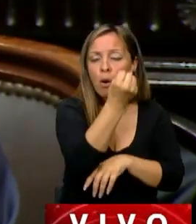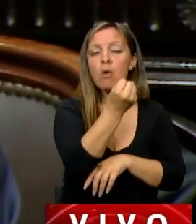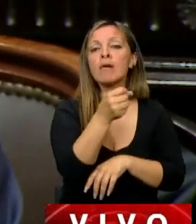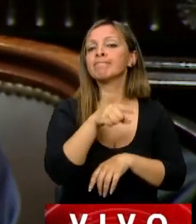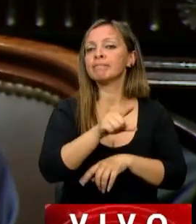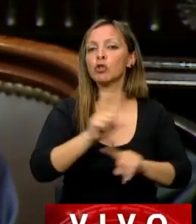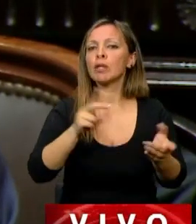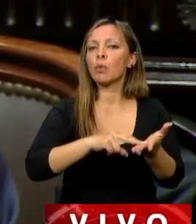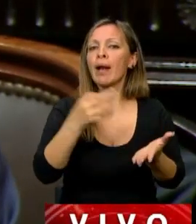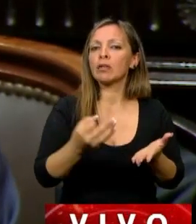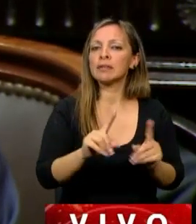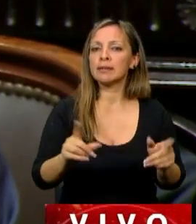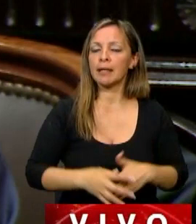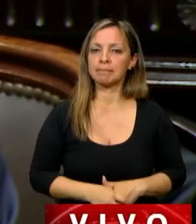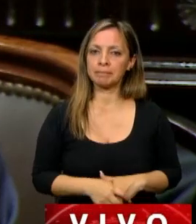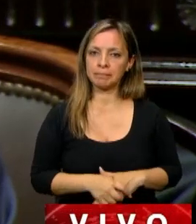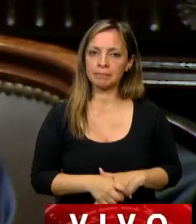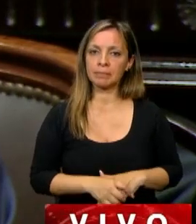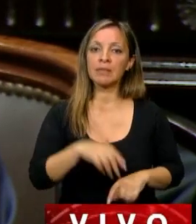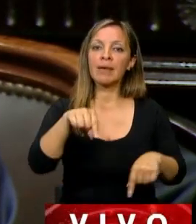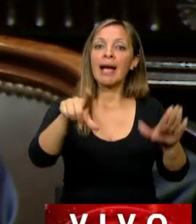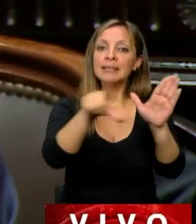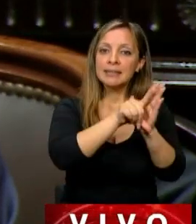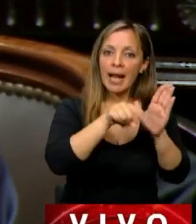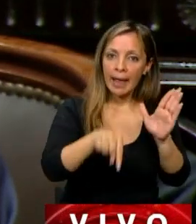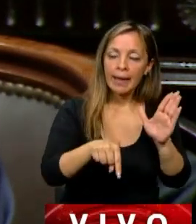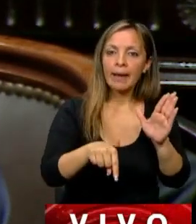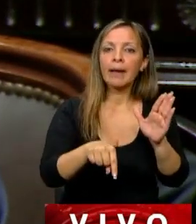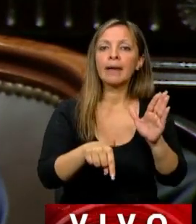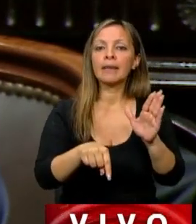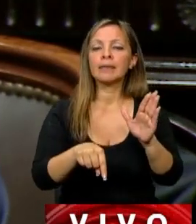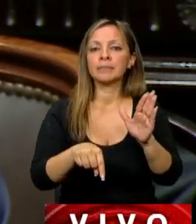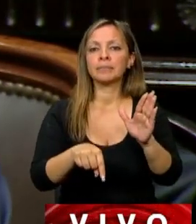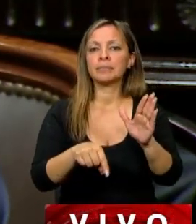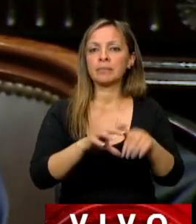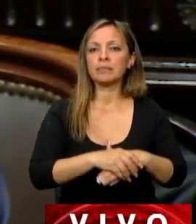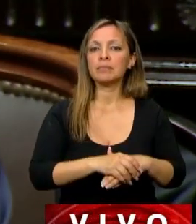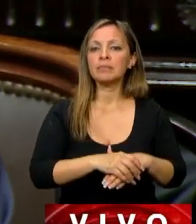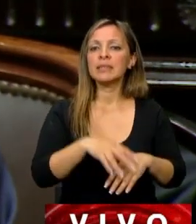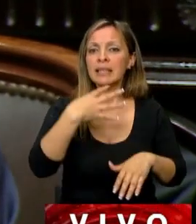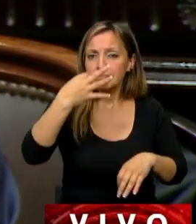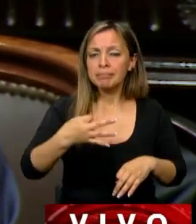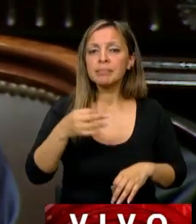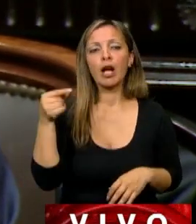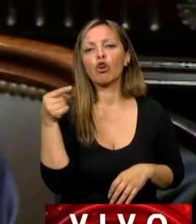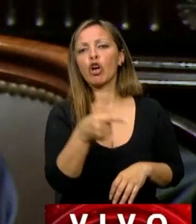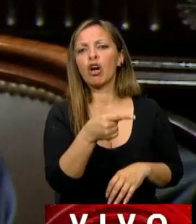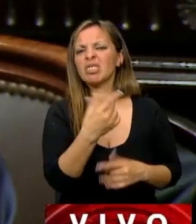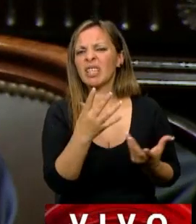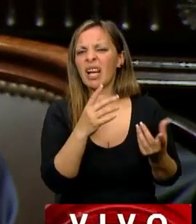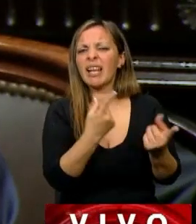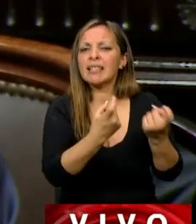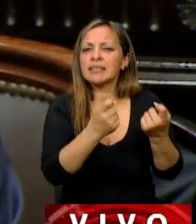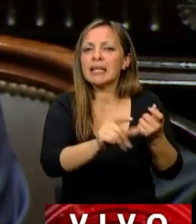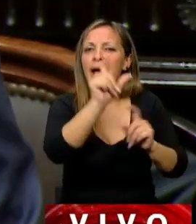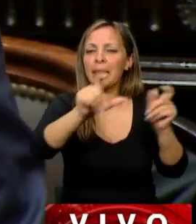este proyecto de ley, esta ley que estamos discutiendo hoy vaya totalmente en contra de esta necesidad